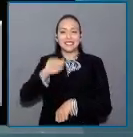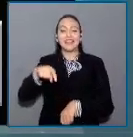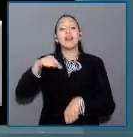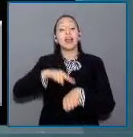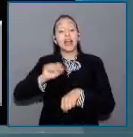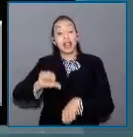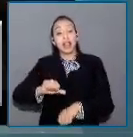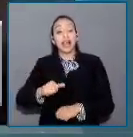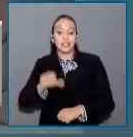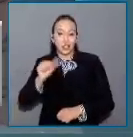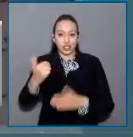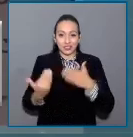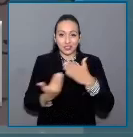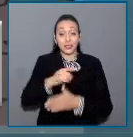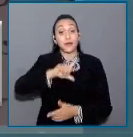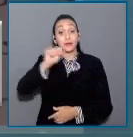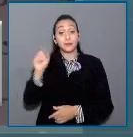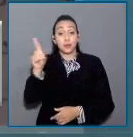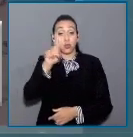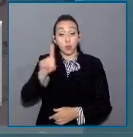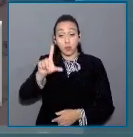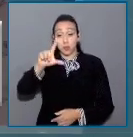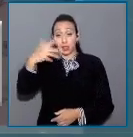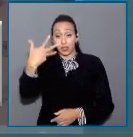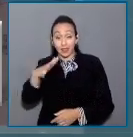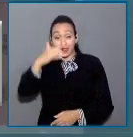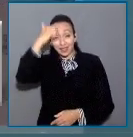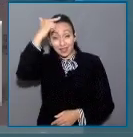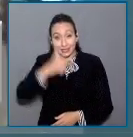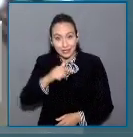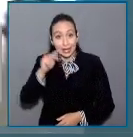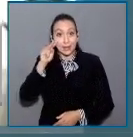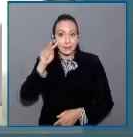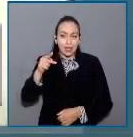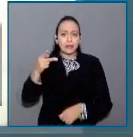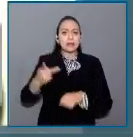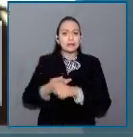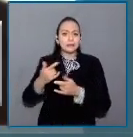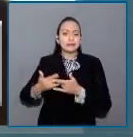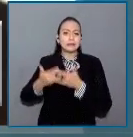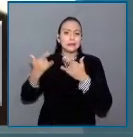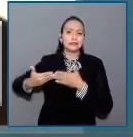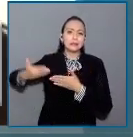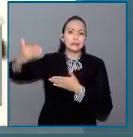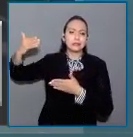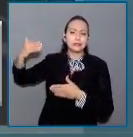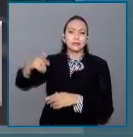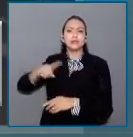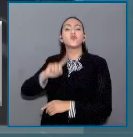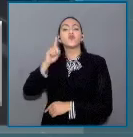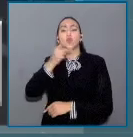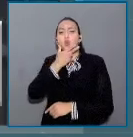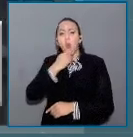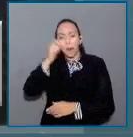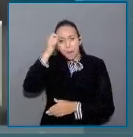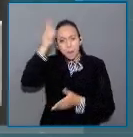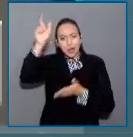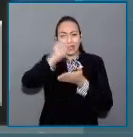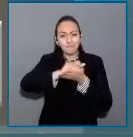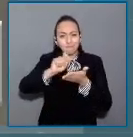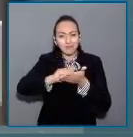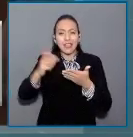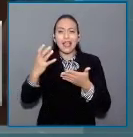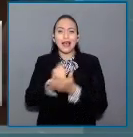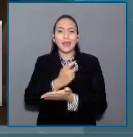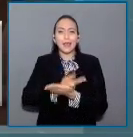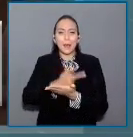las 22 horas, conozca los últimos años de Albert Camus, escritor y ganador del Nobel, para quien la